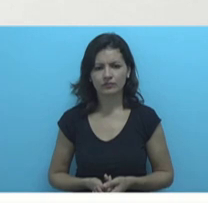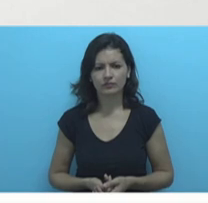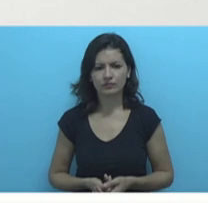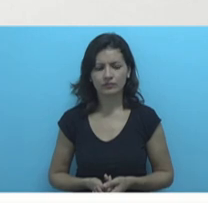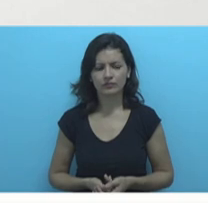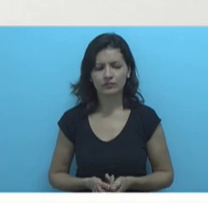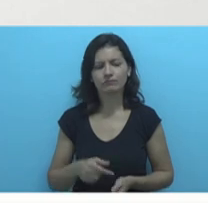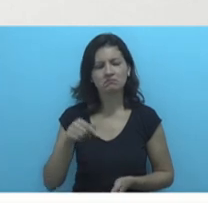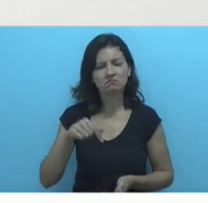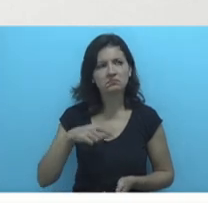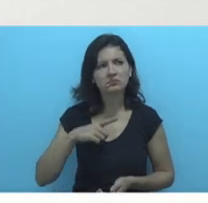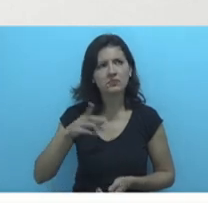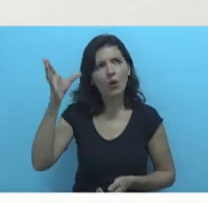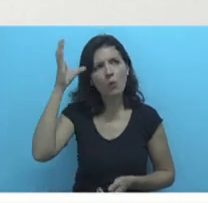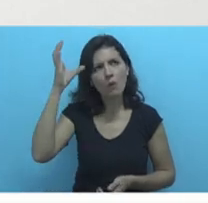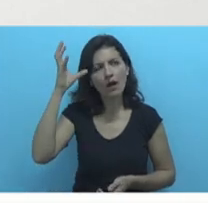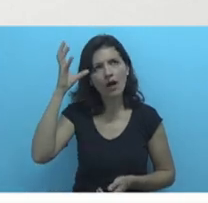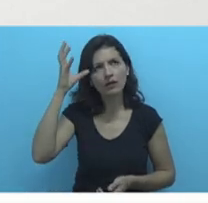de su obra,